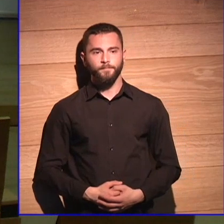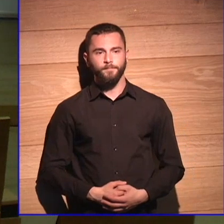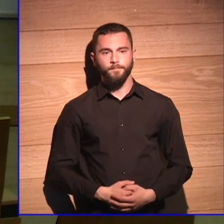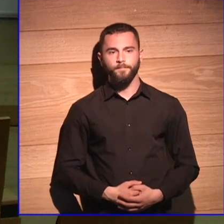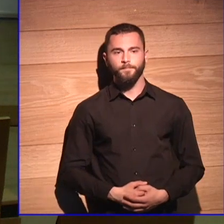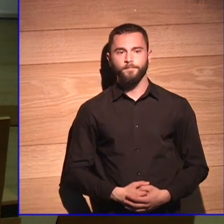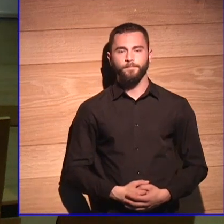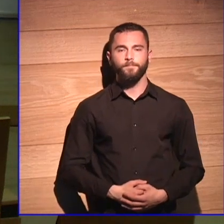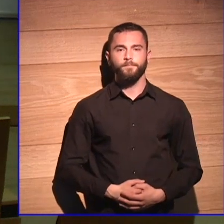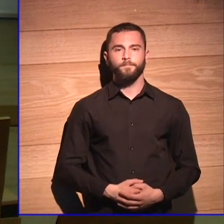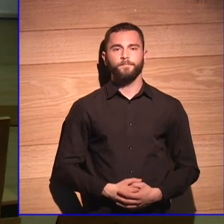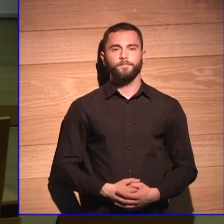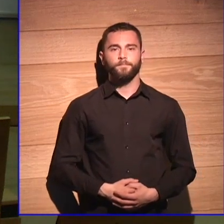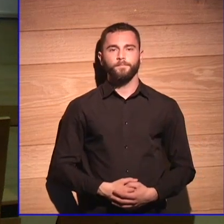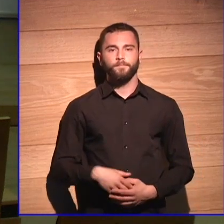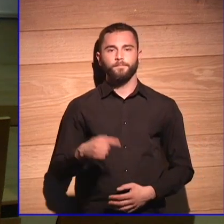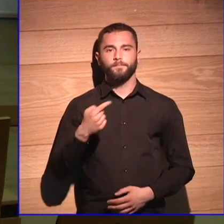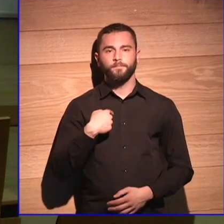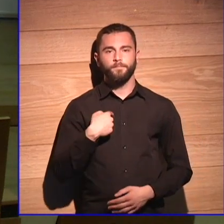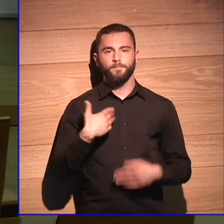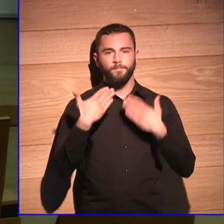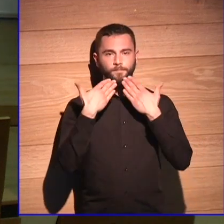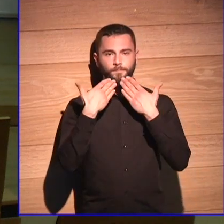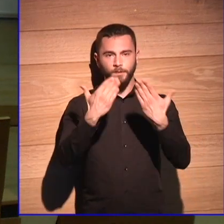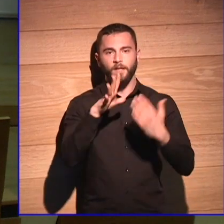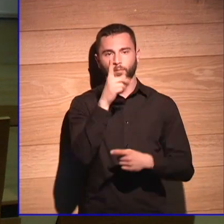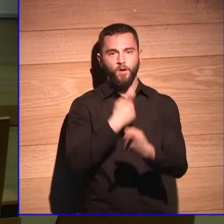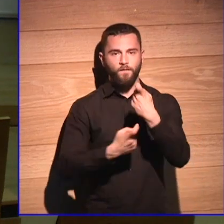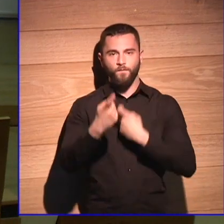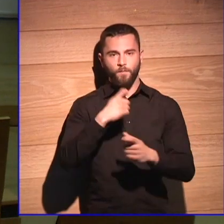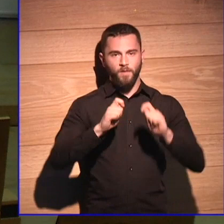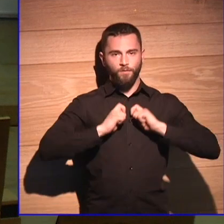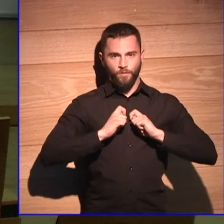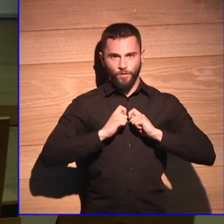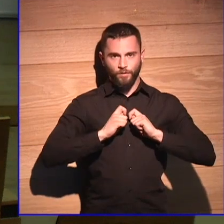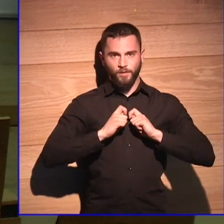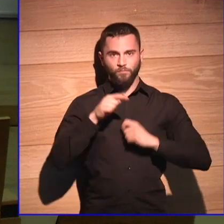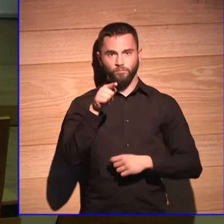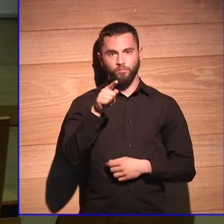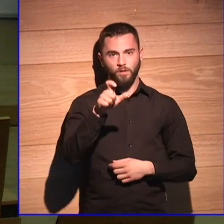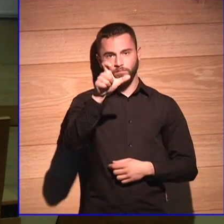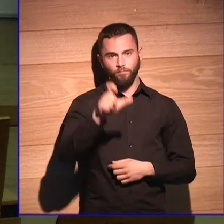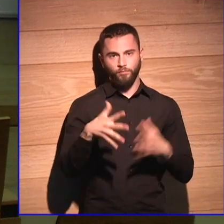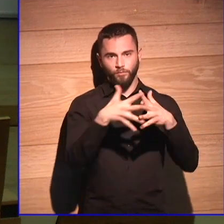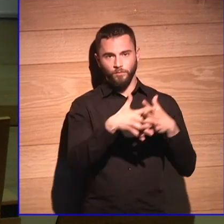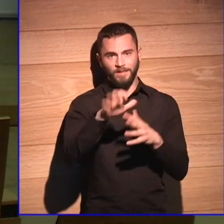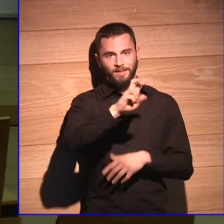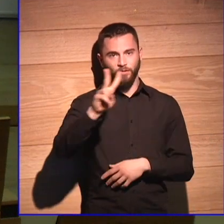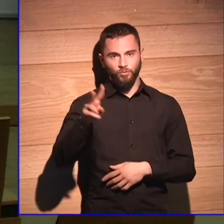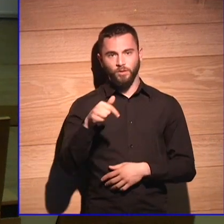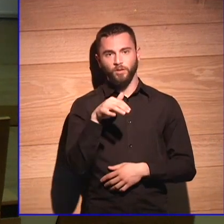Buenas. Bueno, quisiera dar las gracias por toda la información que nos ha dado. Usted ha vivido en Estados Unidos algún